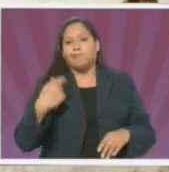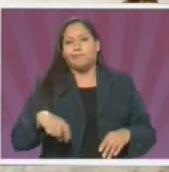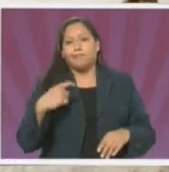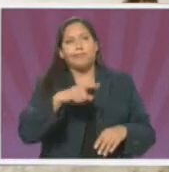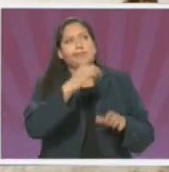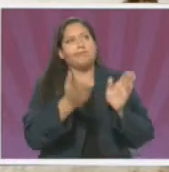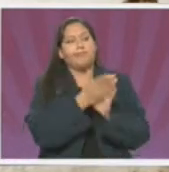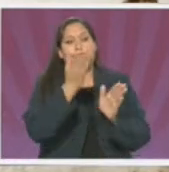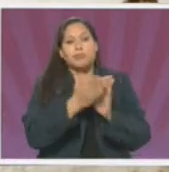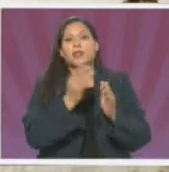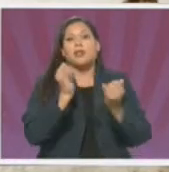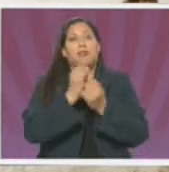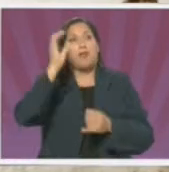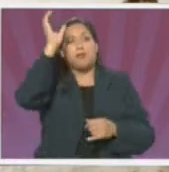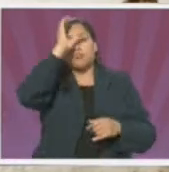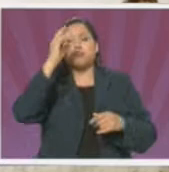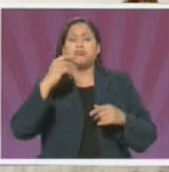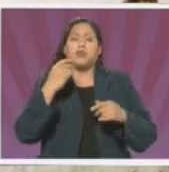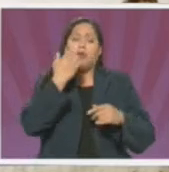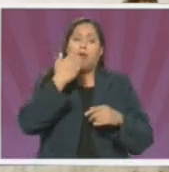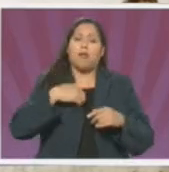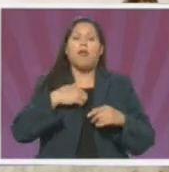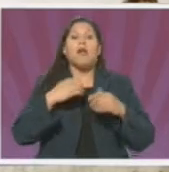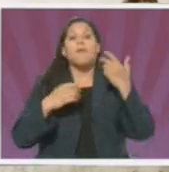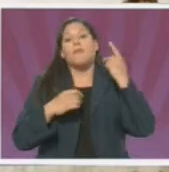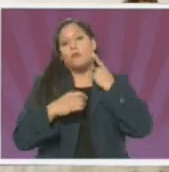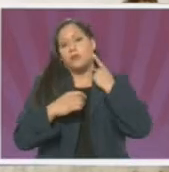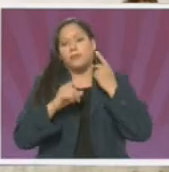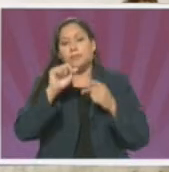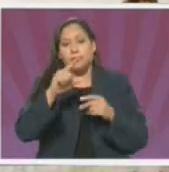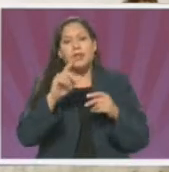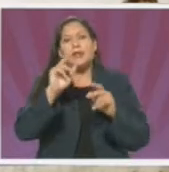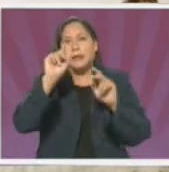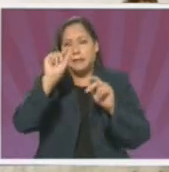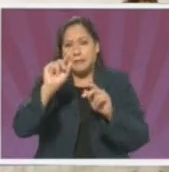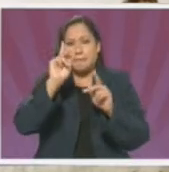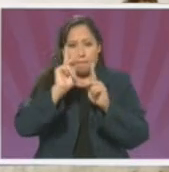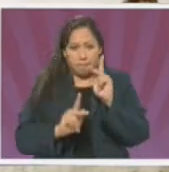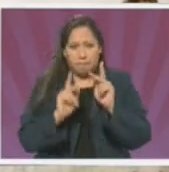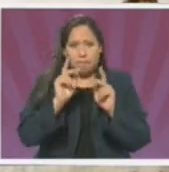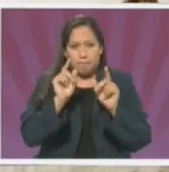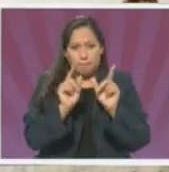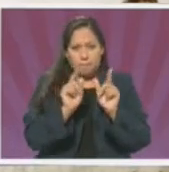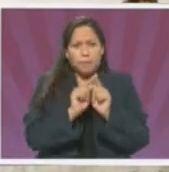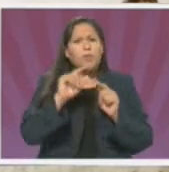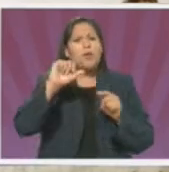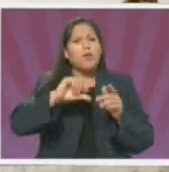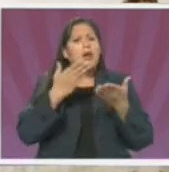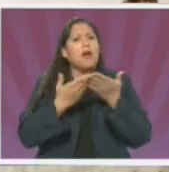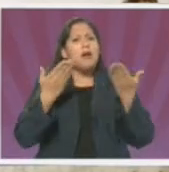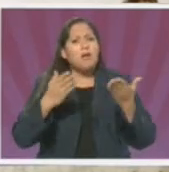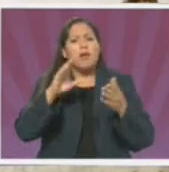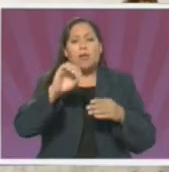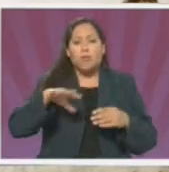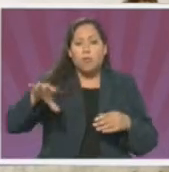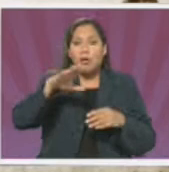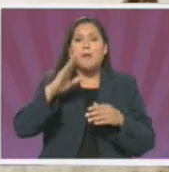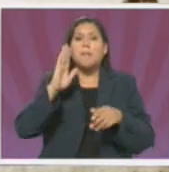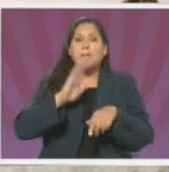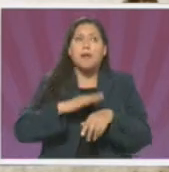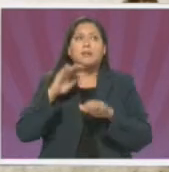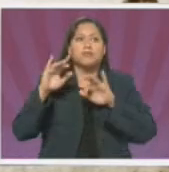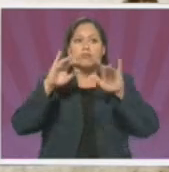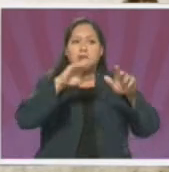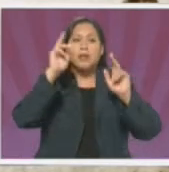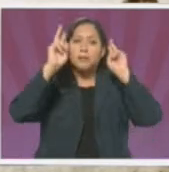además mucha cultura, los políticos. Juan, y haciendo un pequeño preámbulo, sí. Hoy en día creo que es una de las colonias más visitadas si